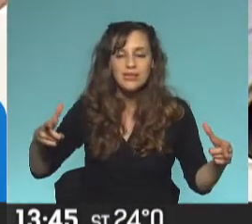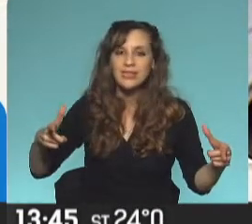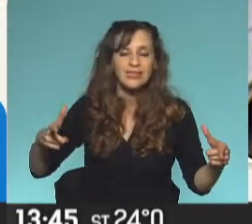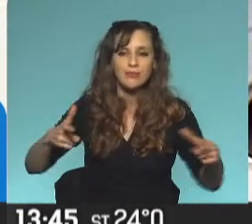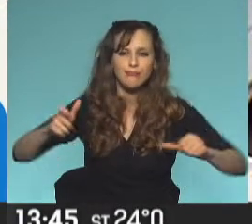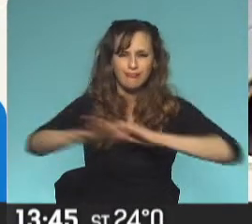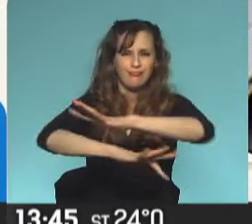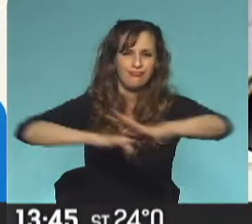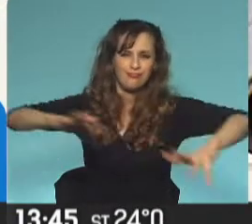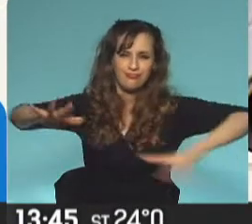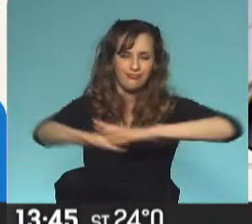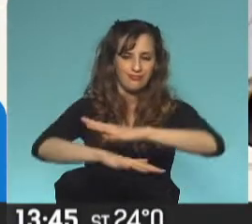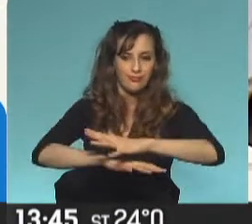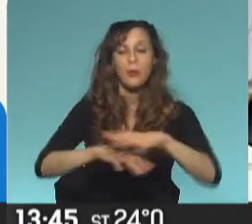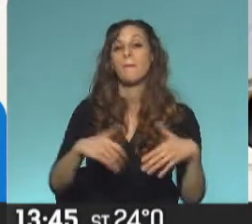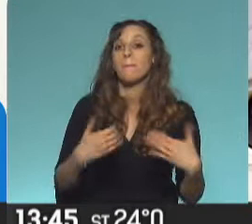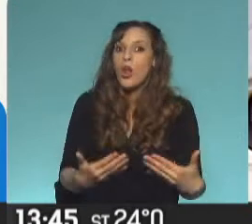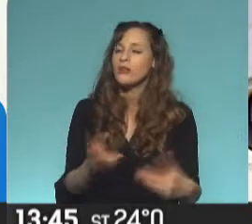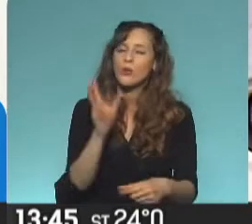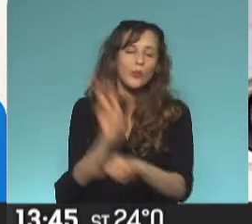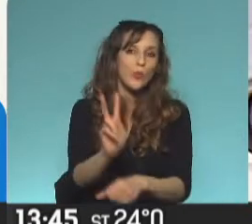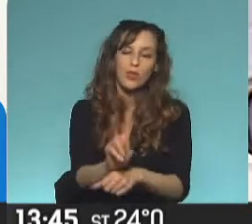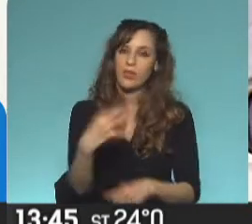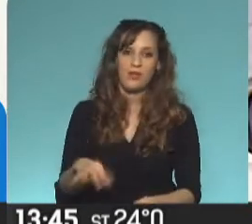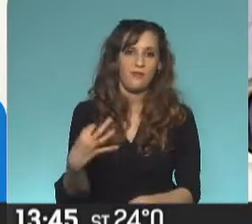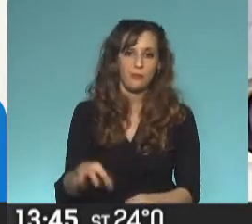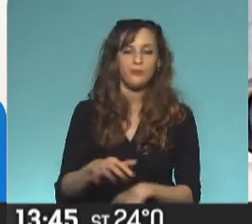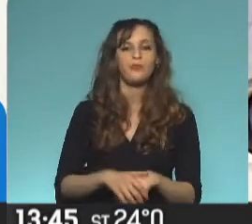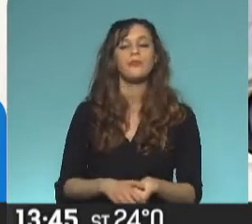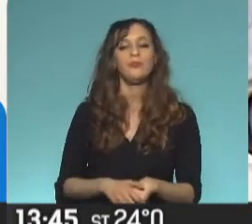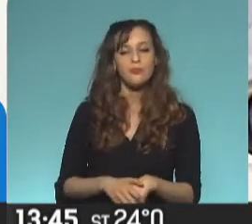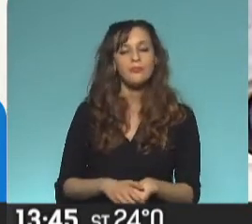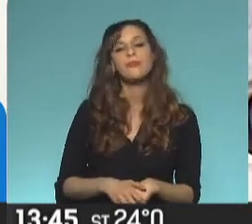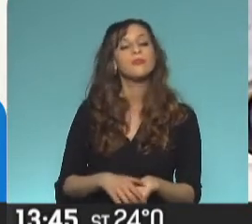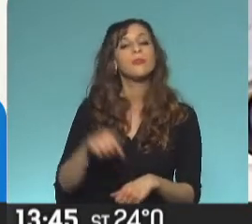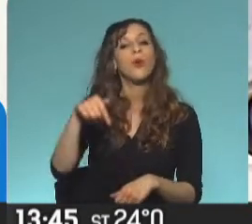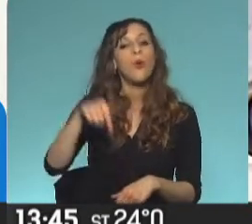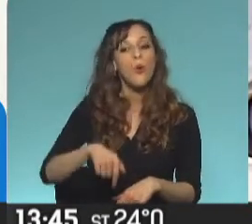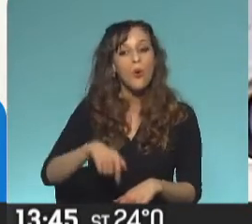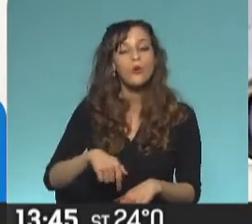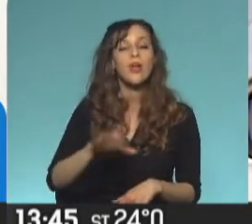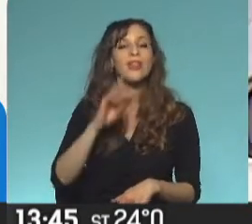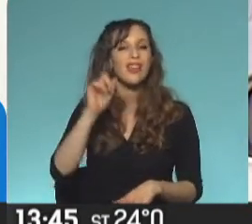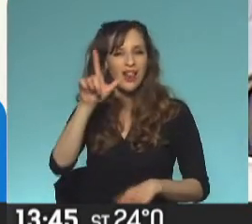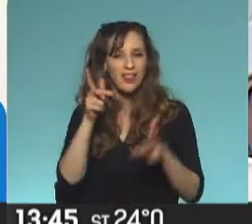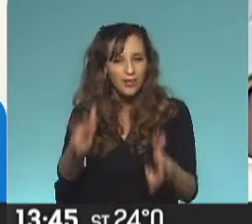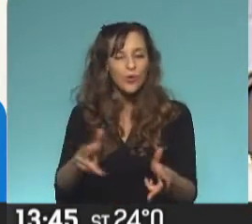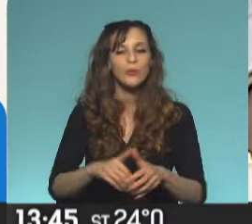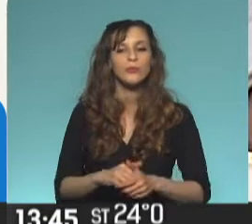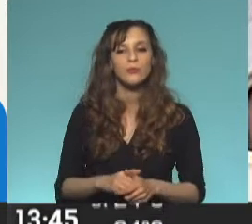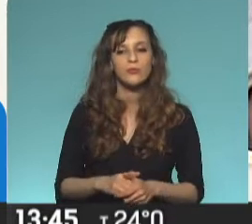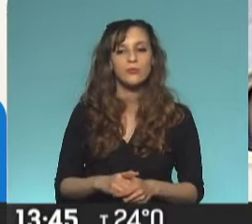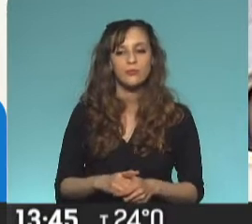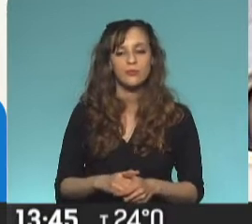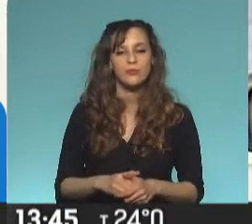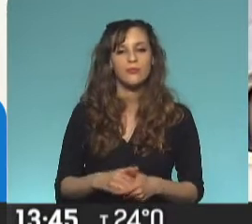por eso tenemos que seguir cuidando nos lo que decía hoy daniel es que hemos visto imprevistamente porque